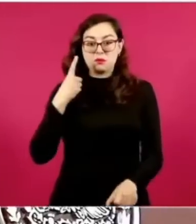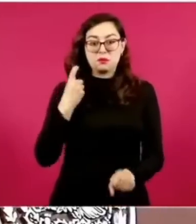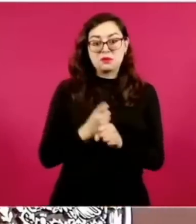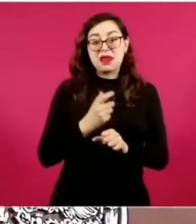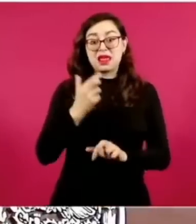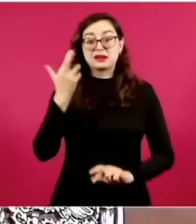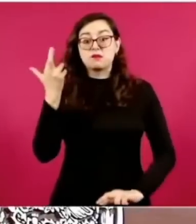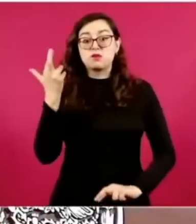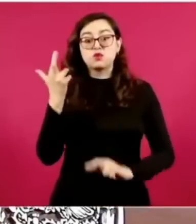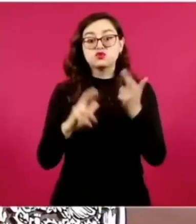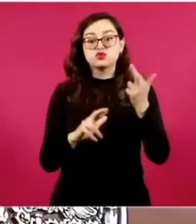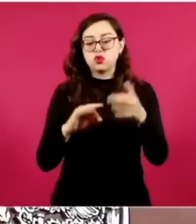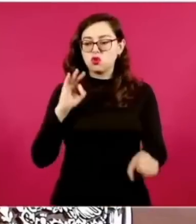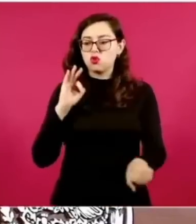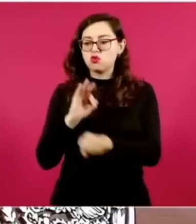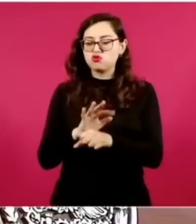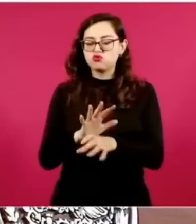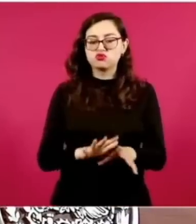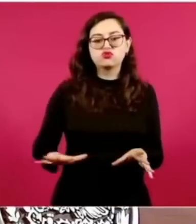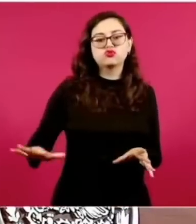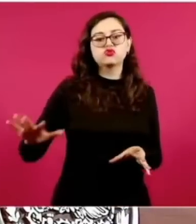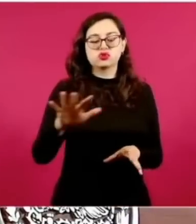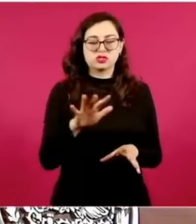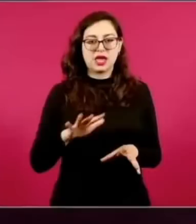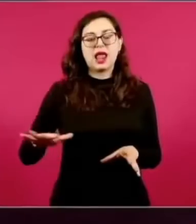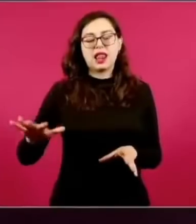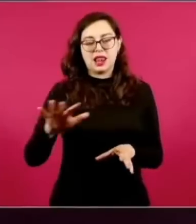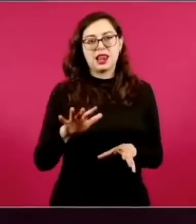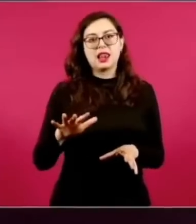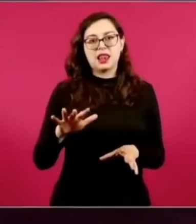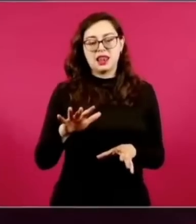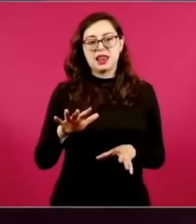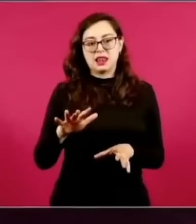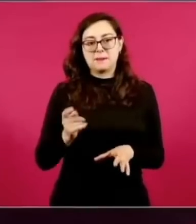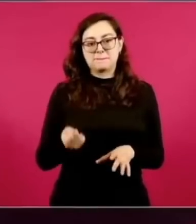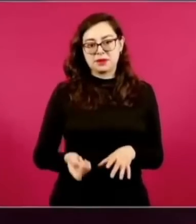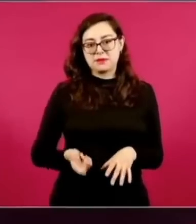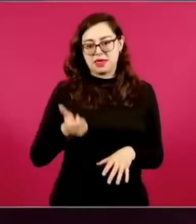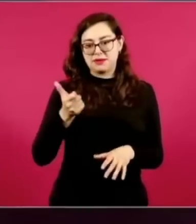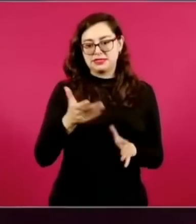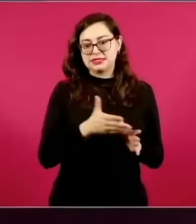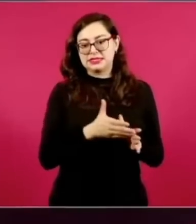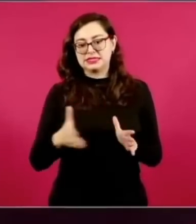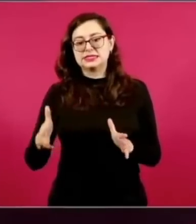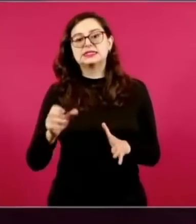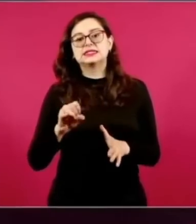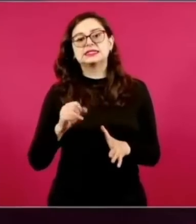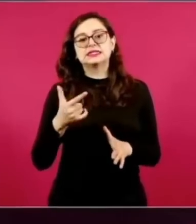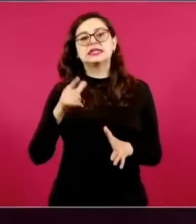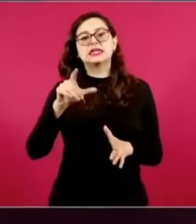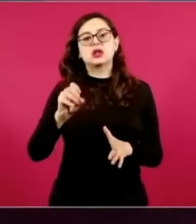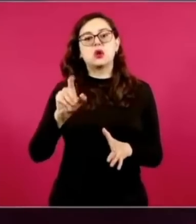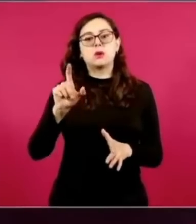XX, la Revolución Mexicana, es impulsada